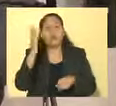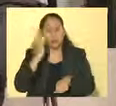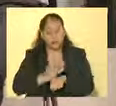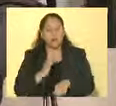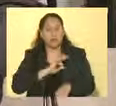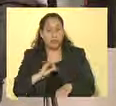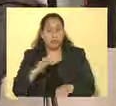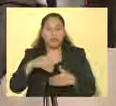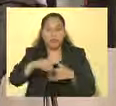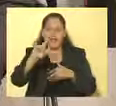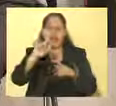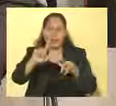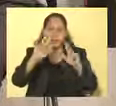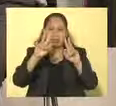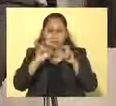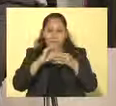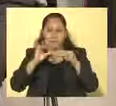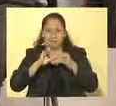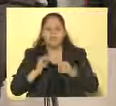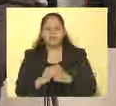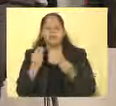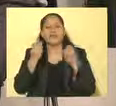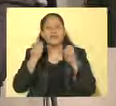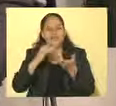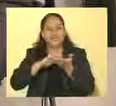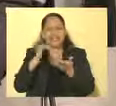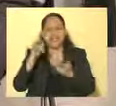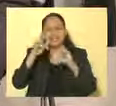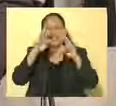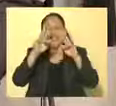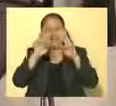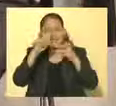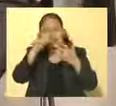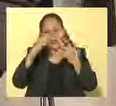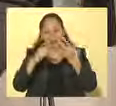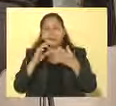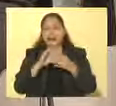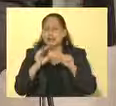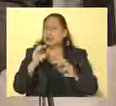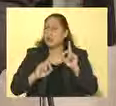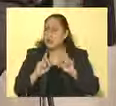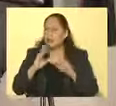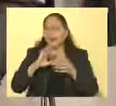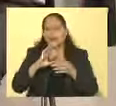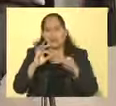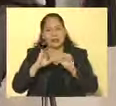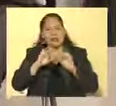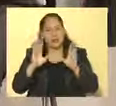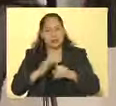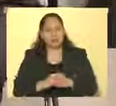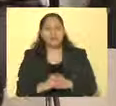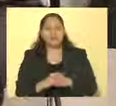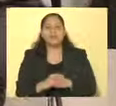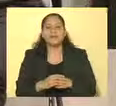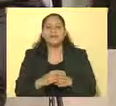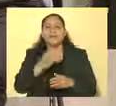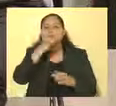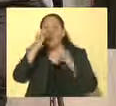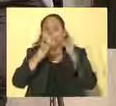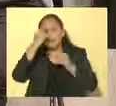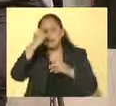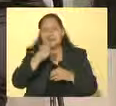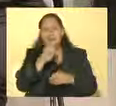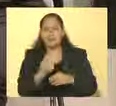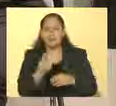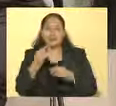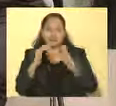Siempre, abogada, qué gusto tenerte aquí gracias, de regreso y gracias por aclarar nuestras dudas. Y bueno, yo tengo que darles una noticia que va para los chiquitines del